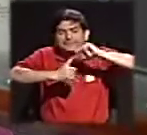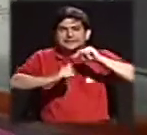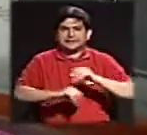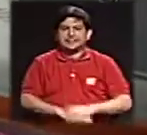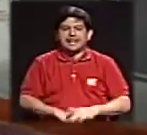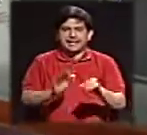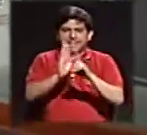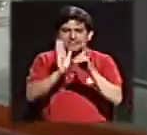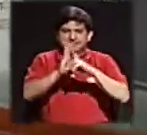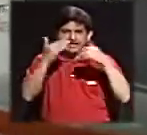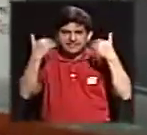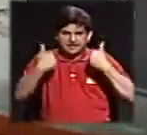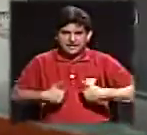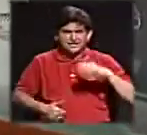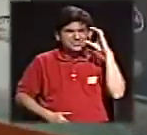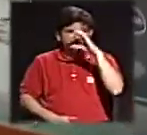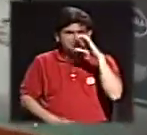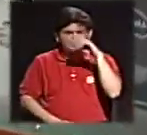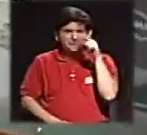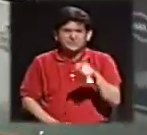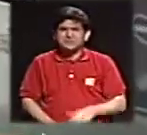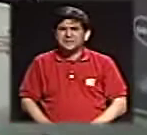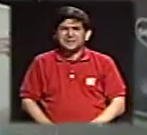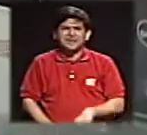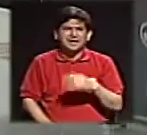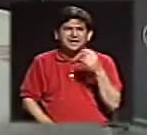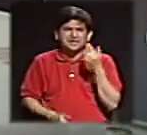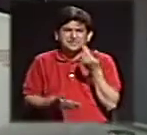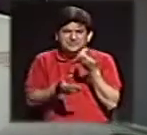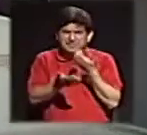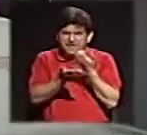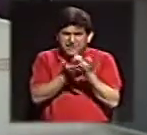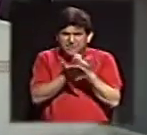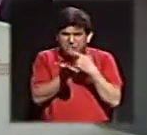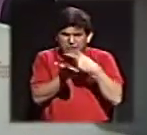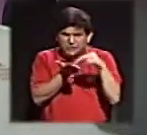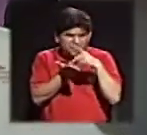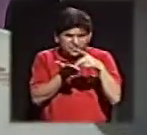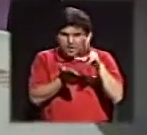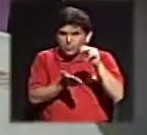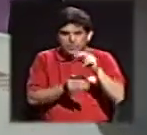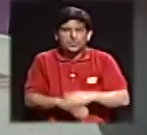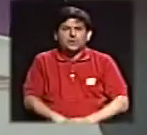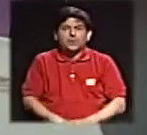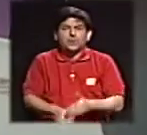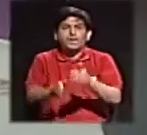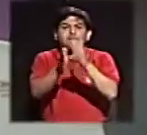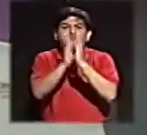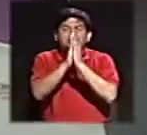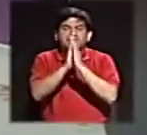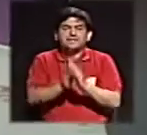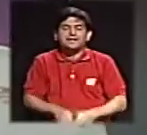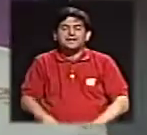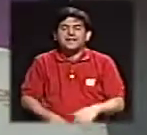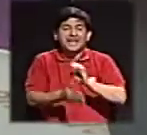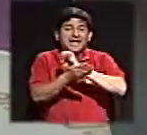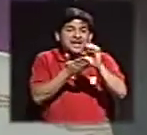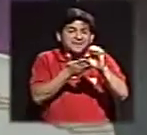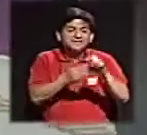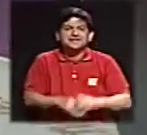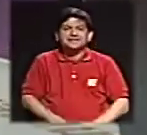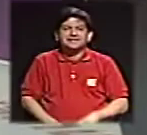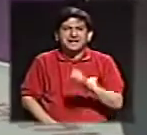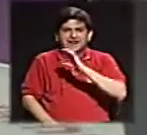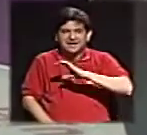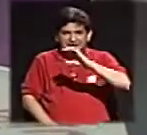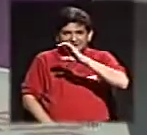de Derechos Humanos no están buscando la indemnización, ¿verdad?, sino la no repetición de las conductas violatorias de